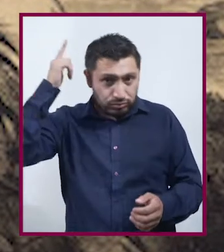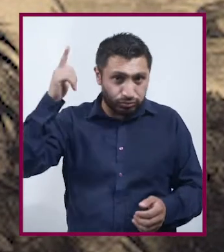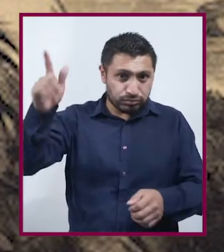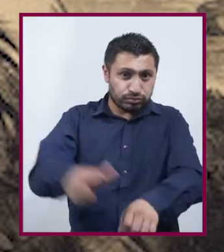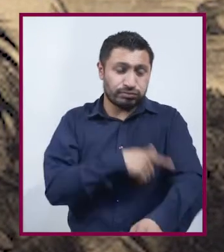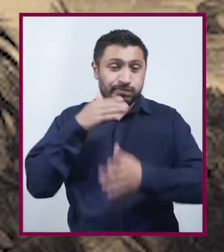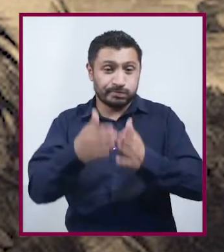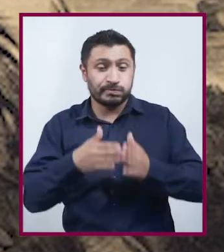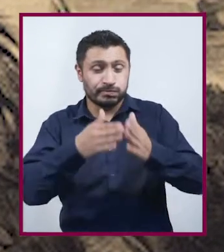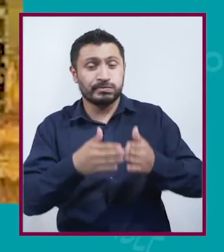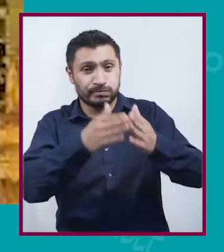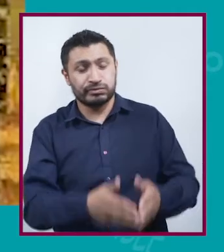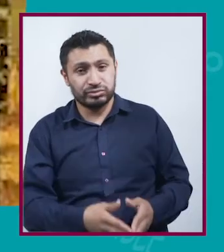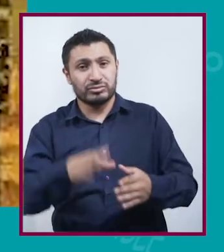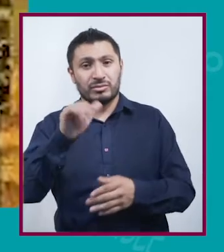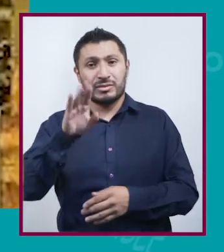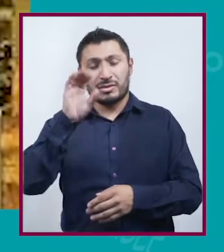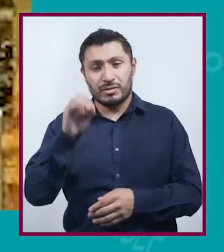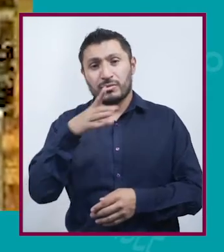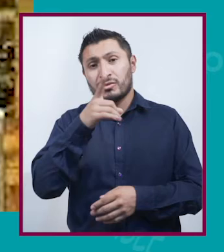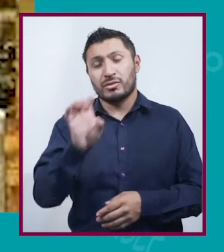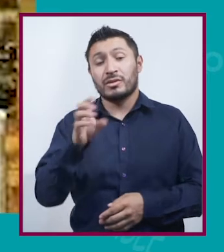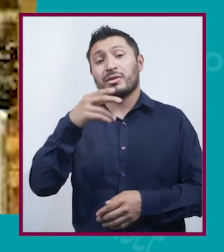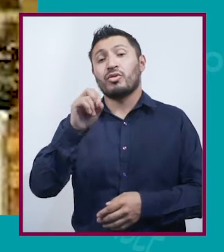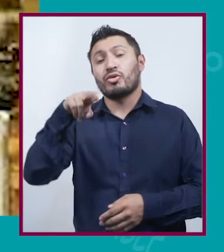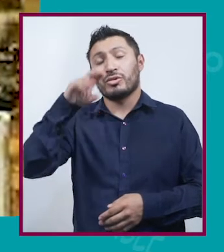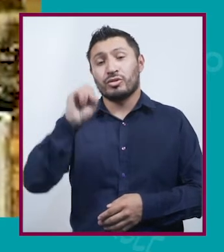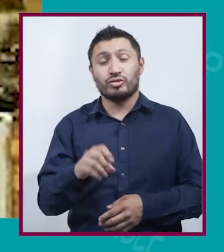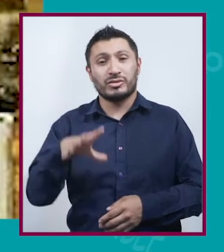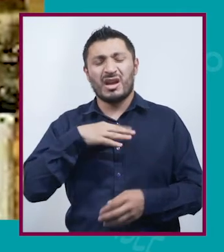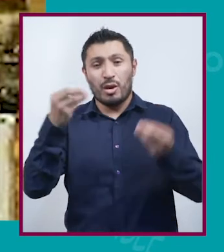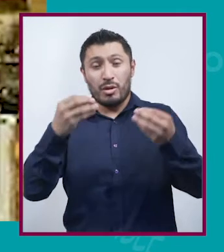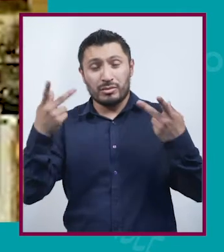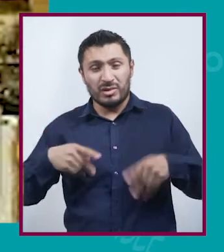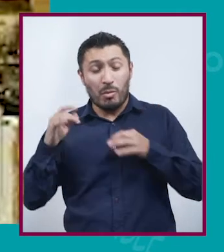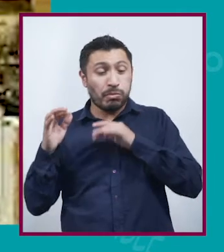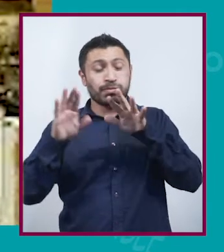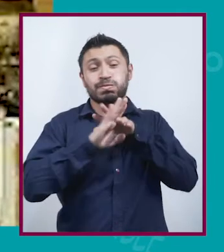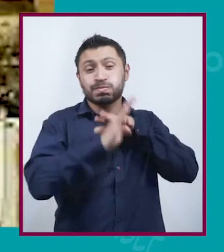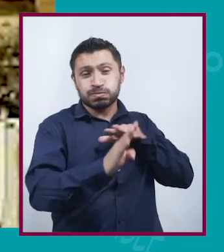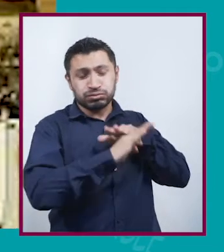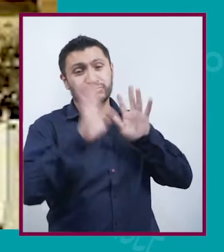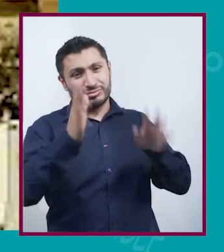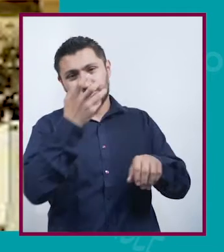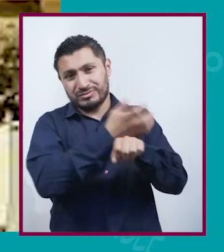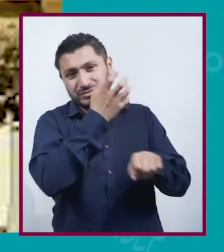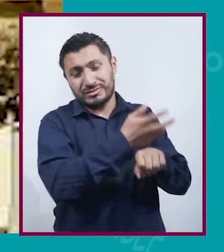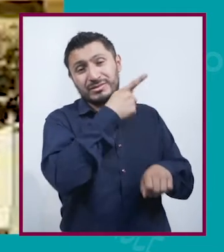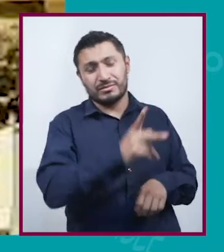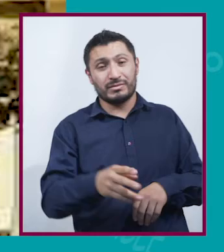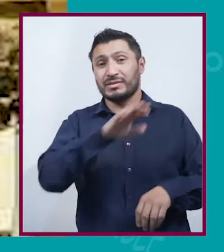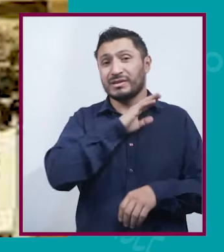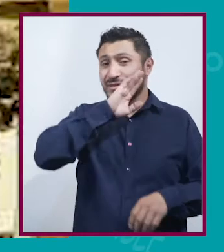travesía en barco que pasaba por Cabo de Hornos. La mayoría de los inmigrantes ya eran estadounidenses, pero la fiebre de